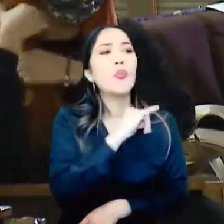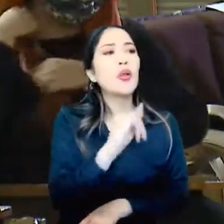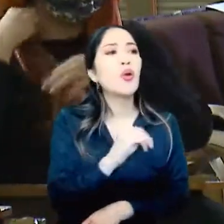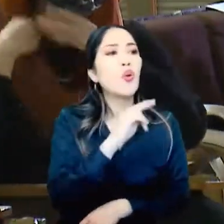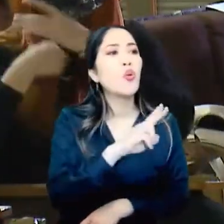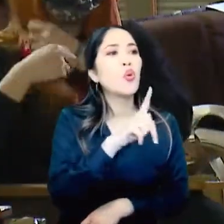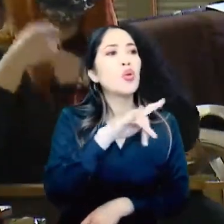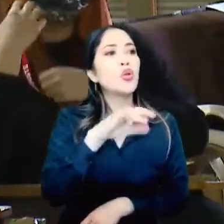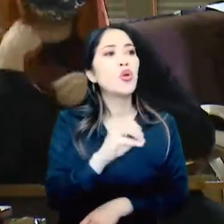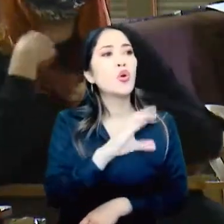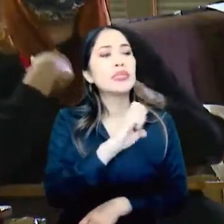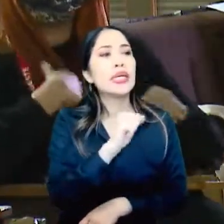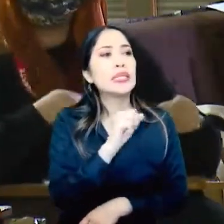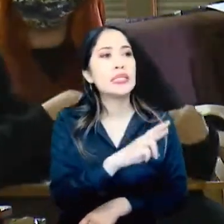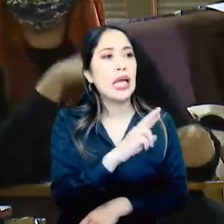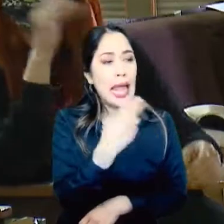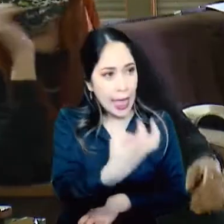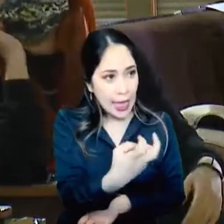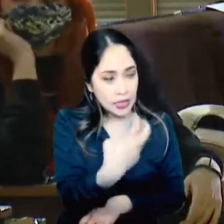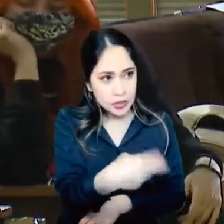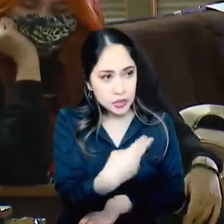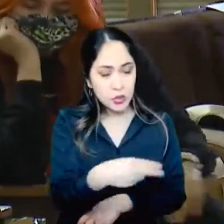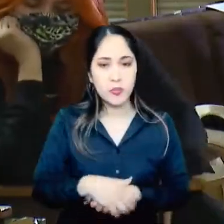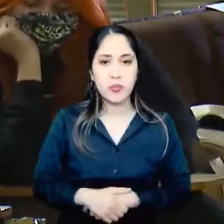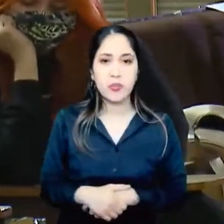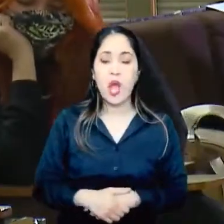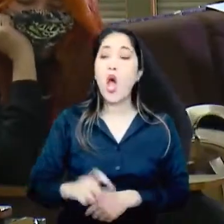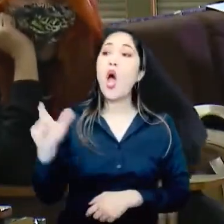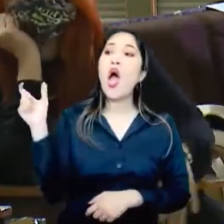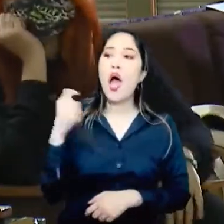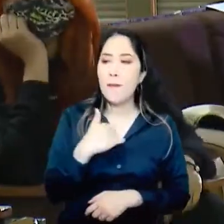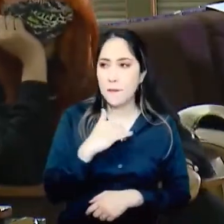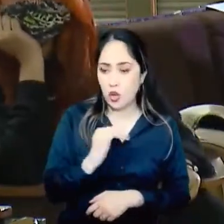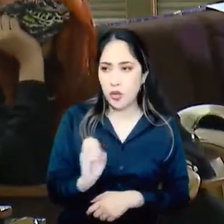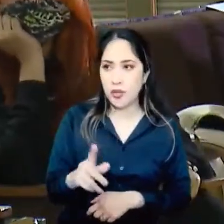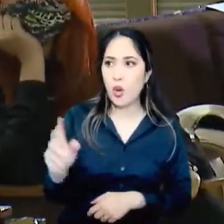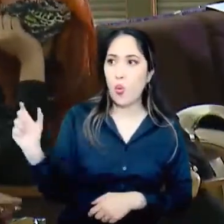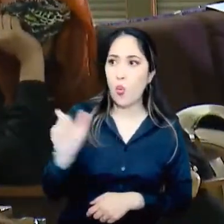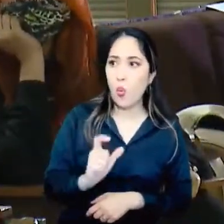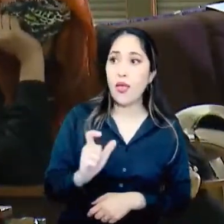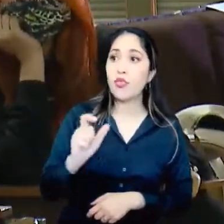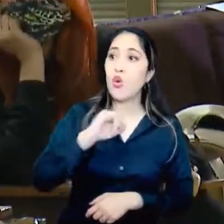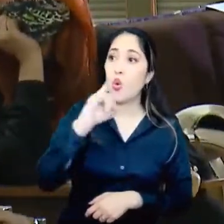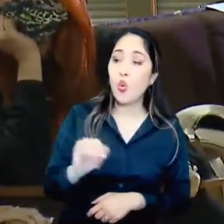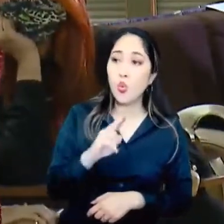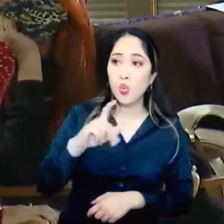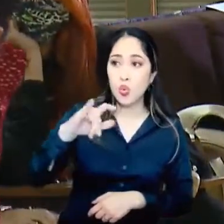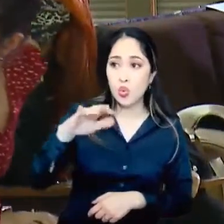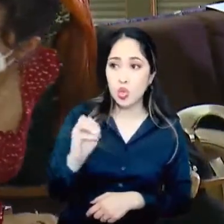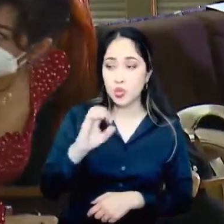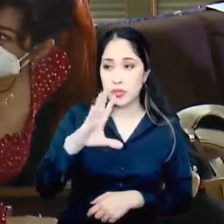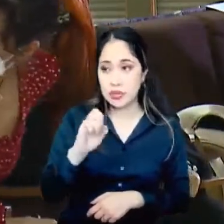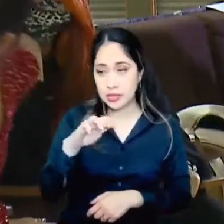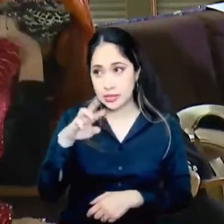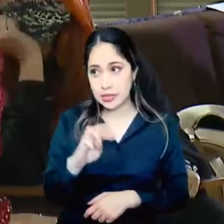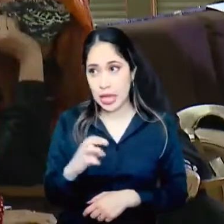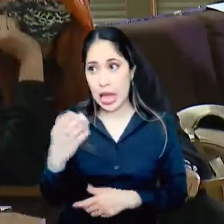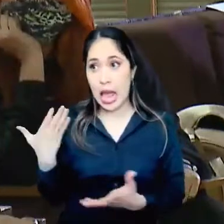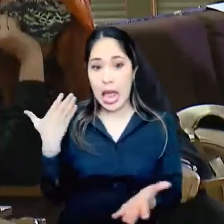Cuando llega Julio César a ocupar la dirección del ISDE, empiezan a publicarse